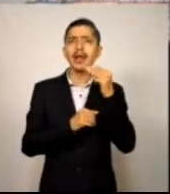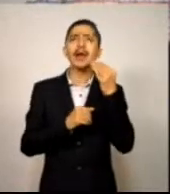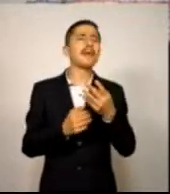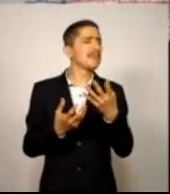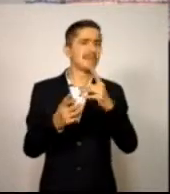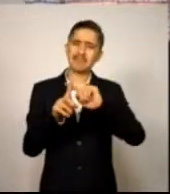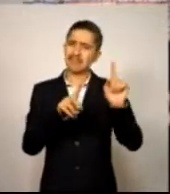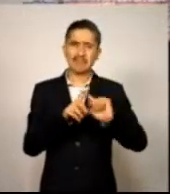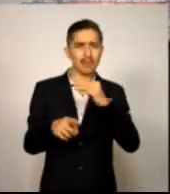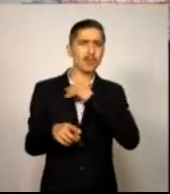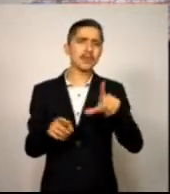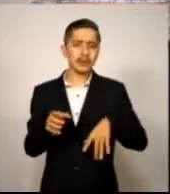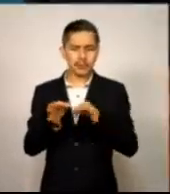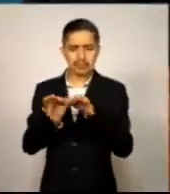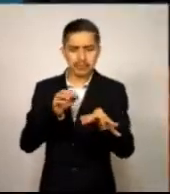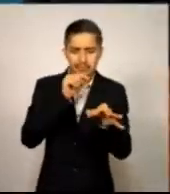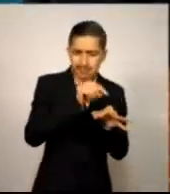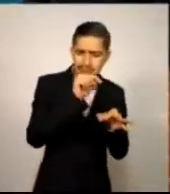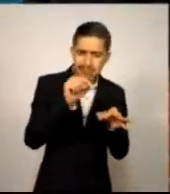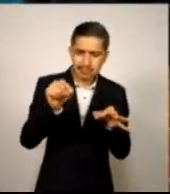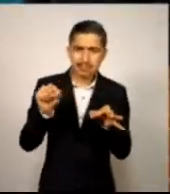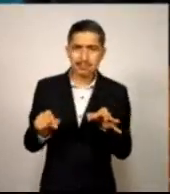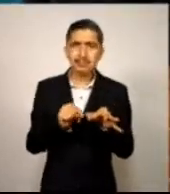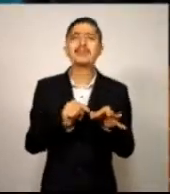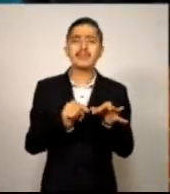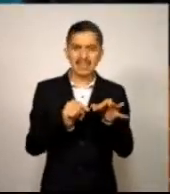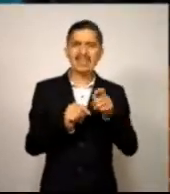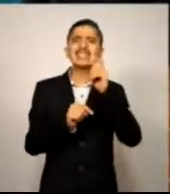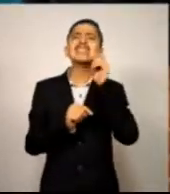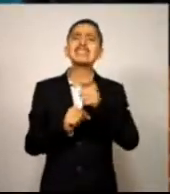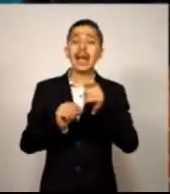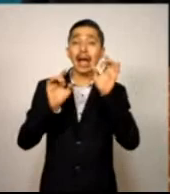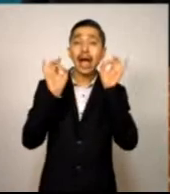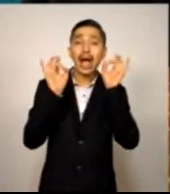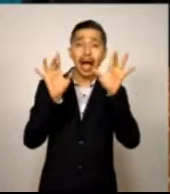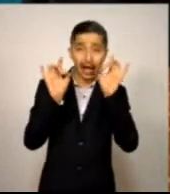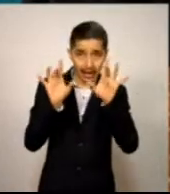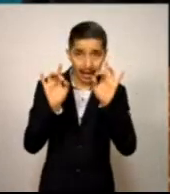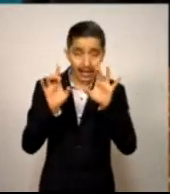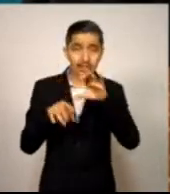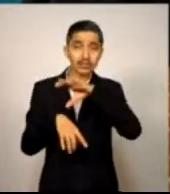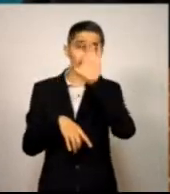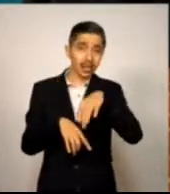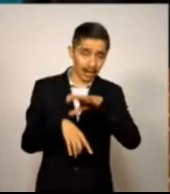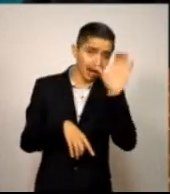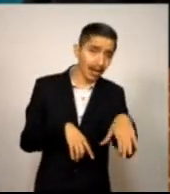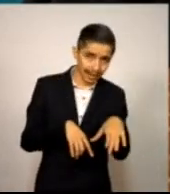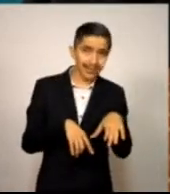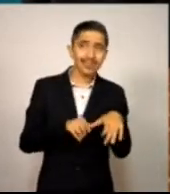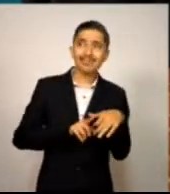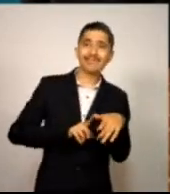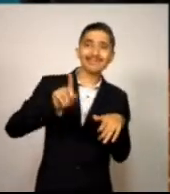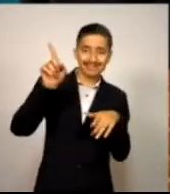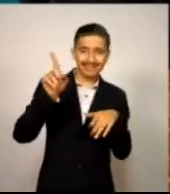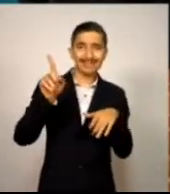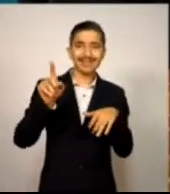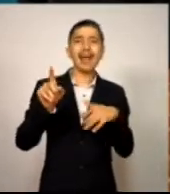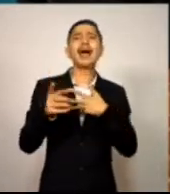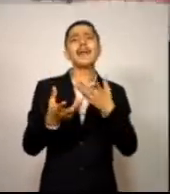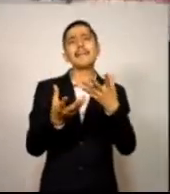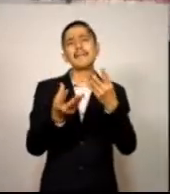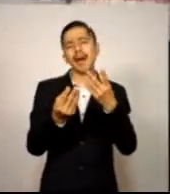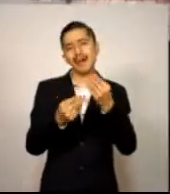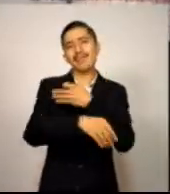sus destinos cuál será su rumbo los ángeles y chicago que es como sabemos donde más familias michoacanas